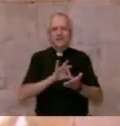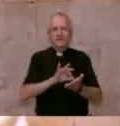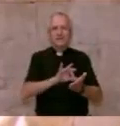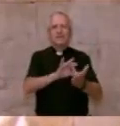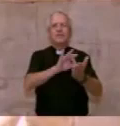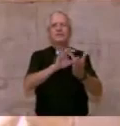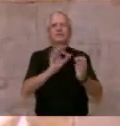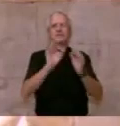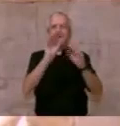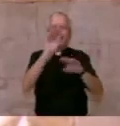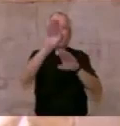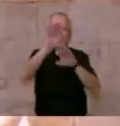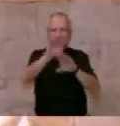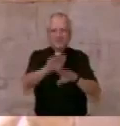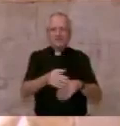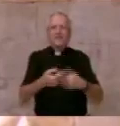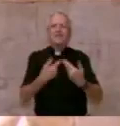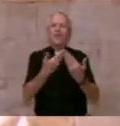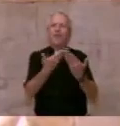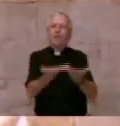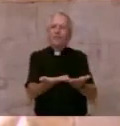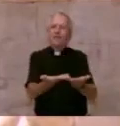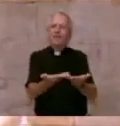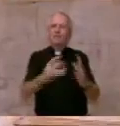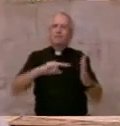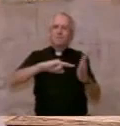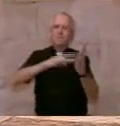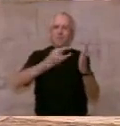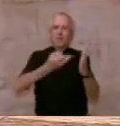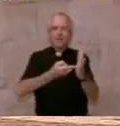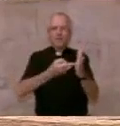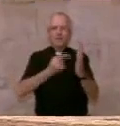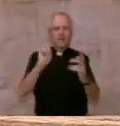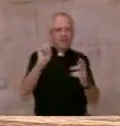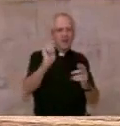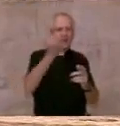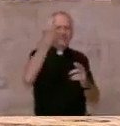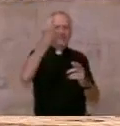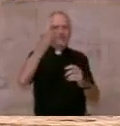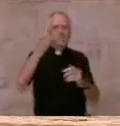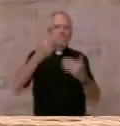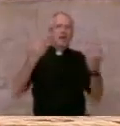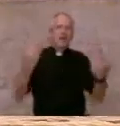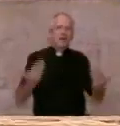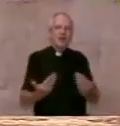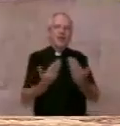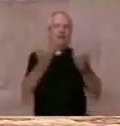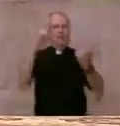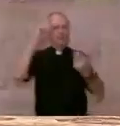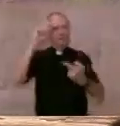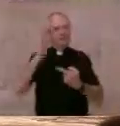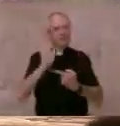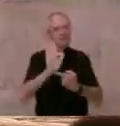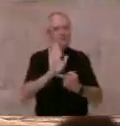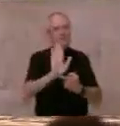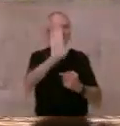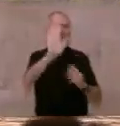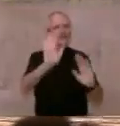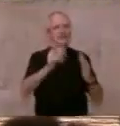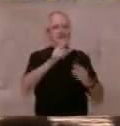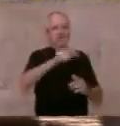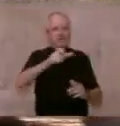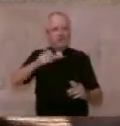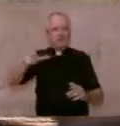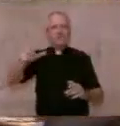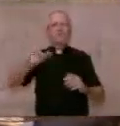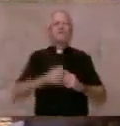te asista siempre y conceda a tus proyectos el éxito más propero para la gloria de su nombre y la salvación de los